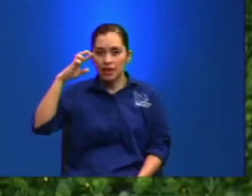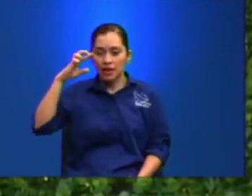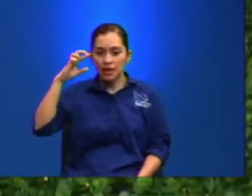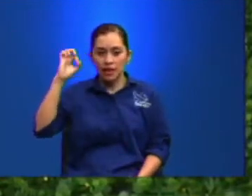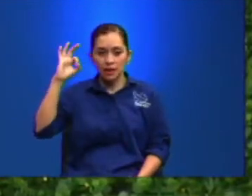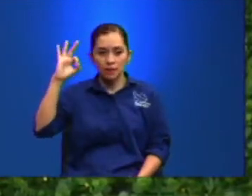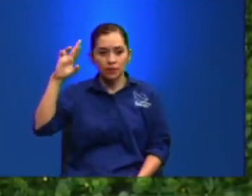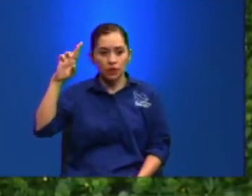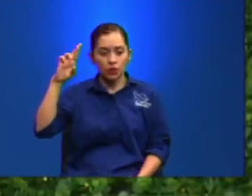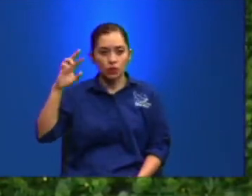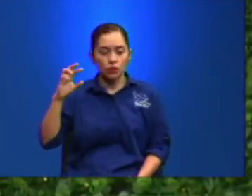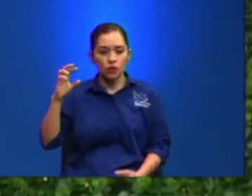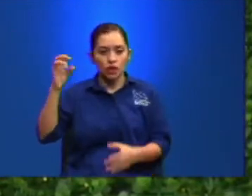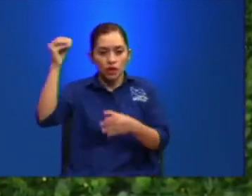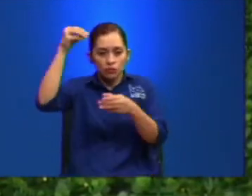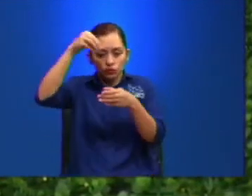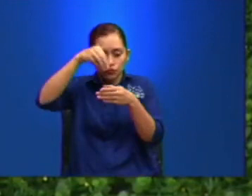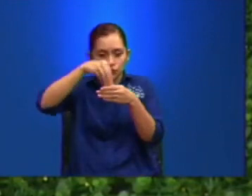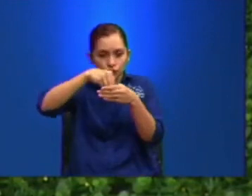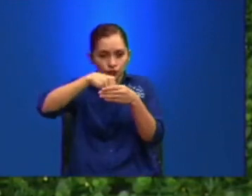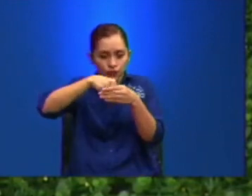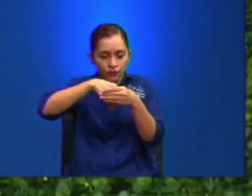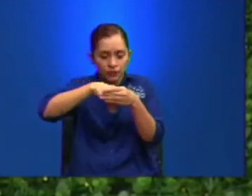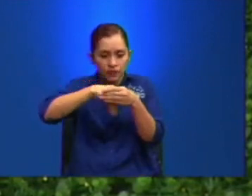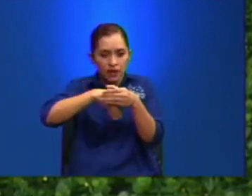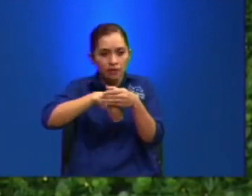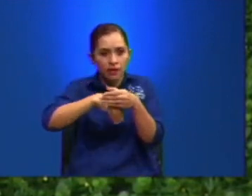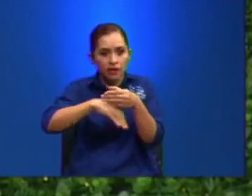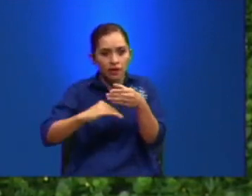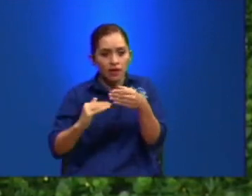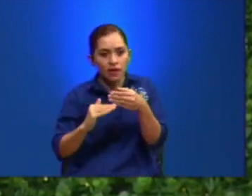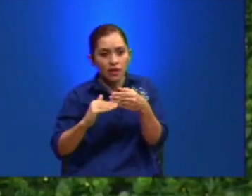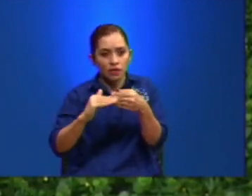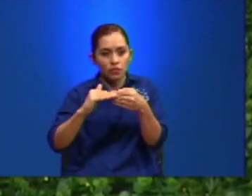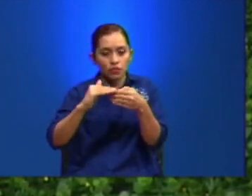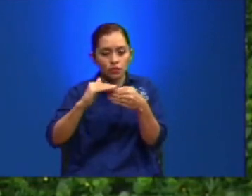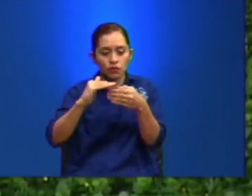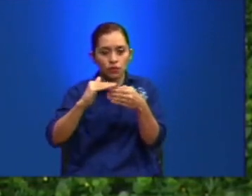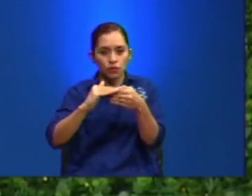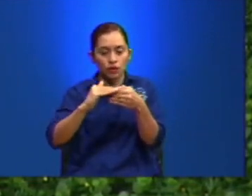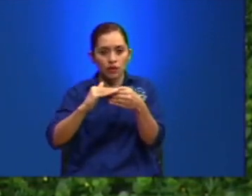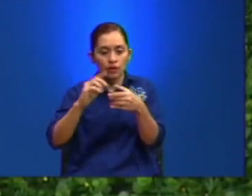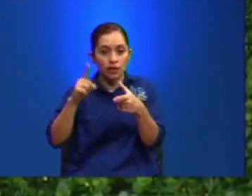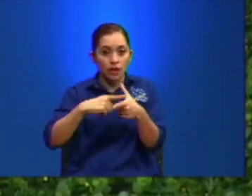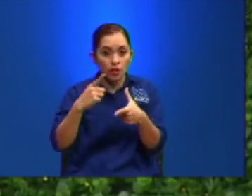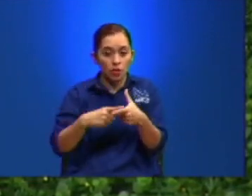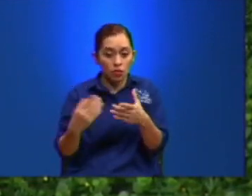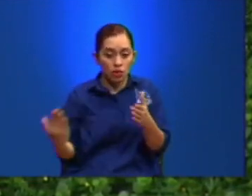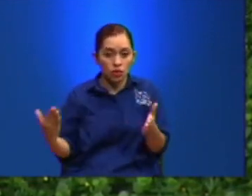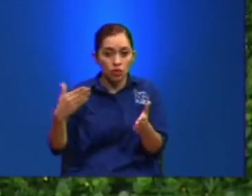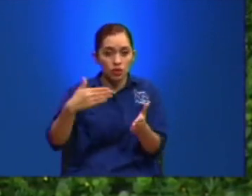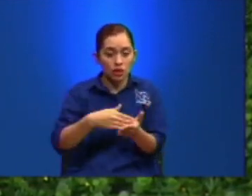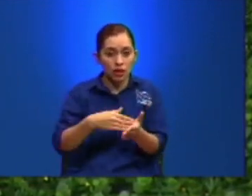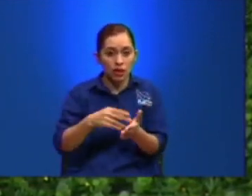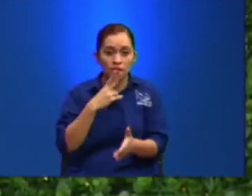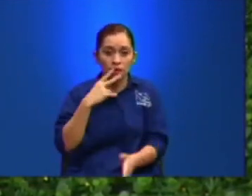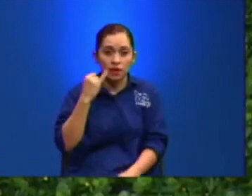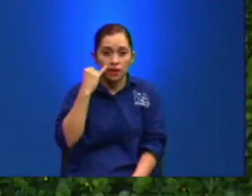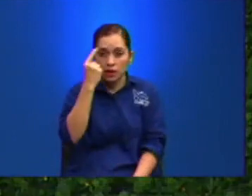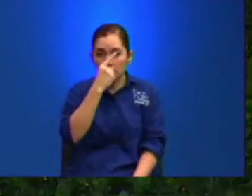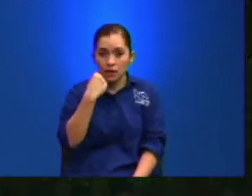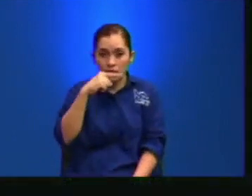y lo llenaba cuando llegan les también la rechazaba entonces no había sido